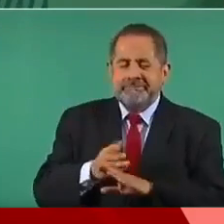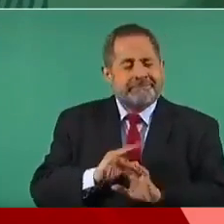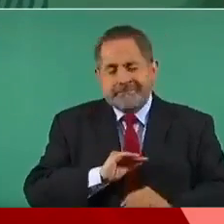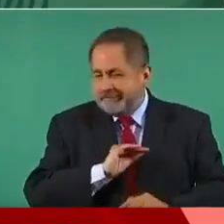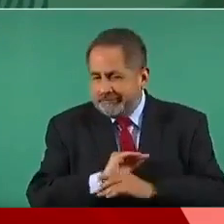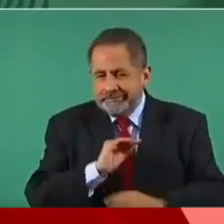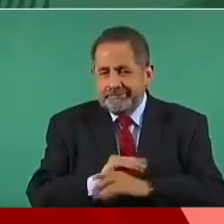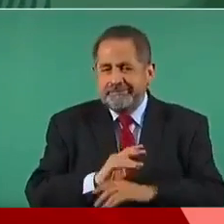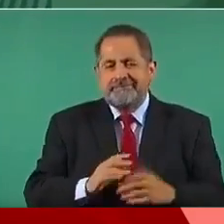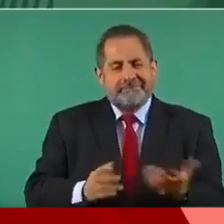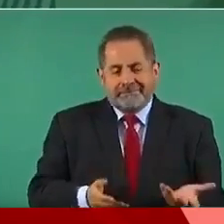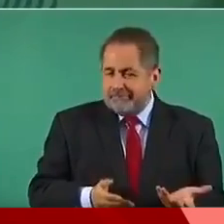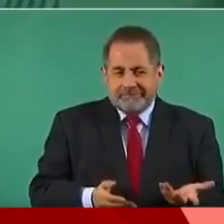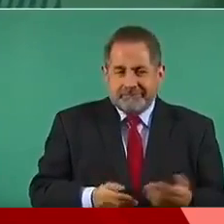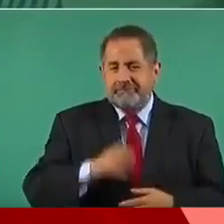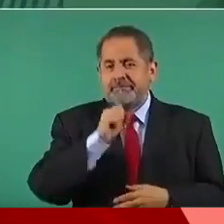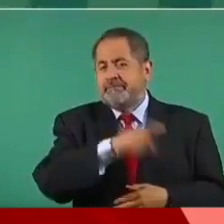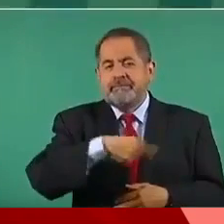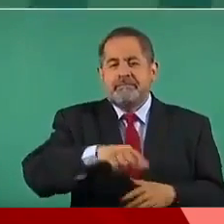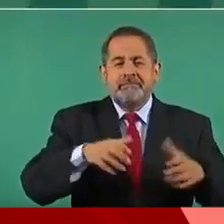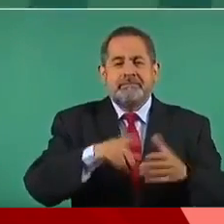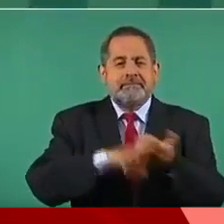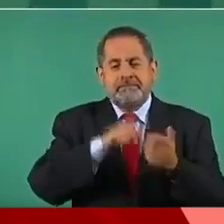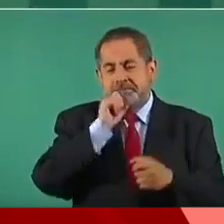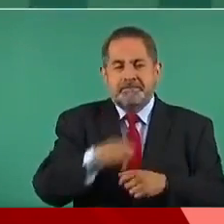porque ellos también tienen una, como